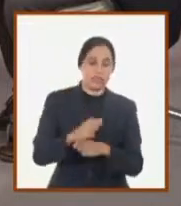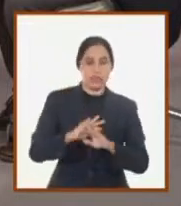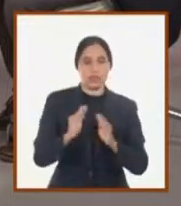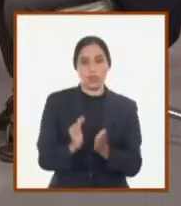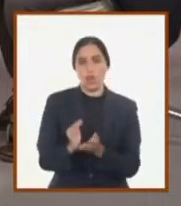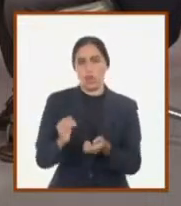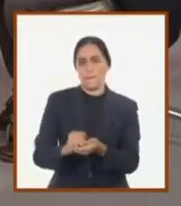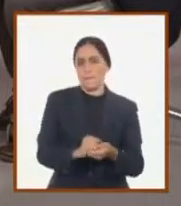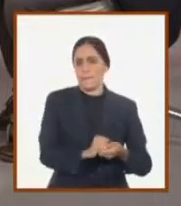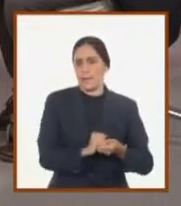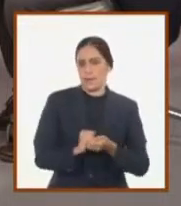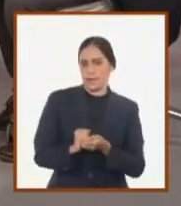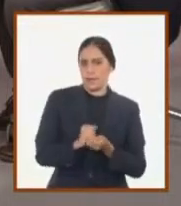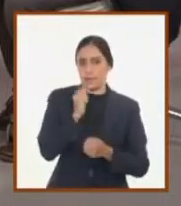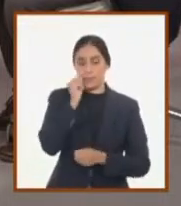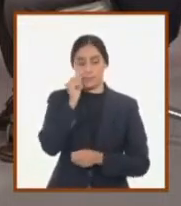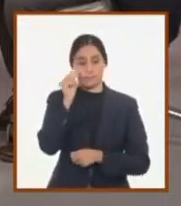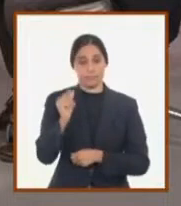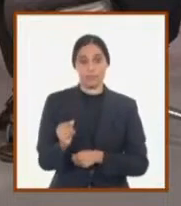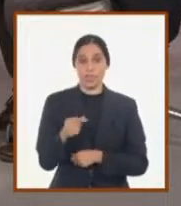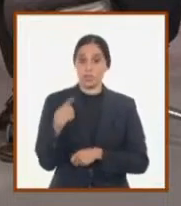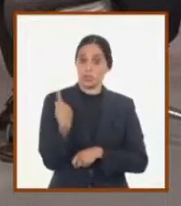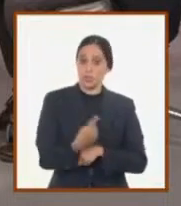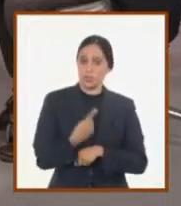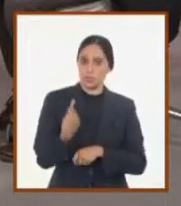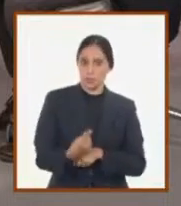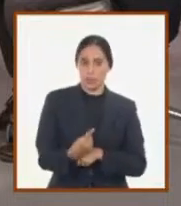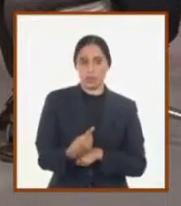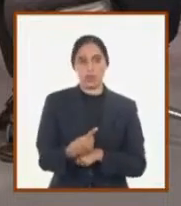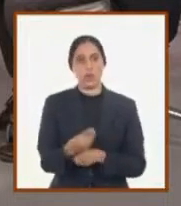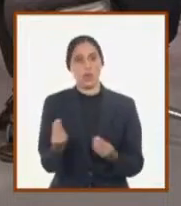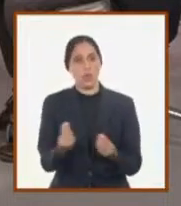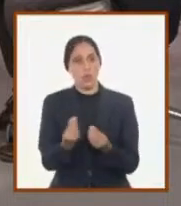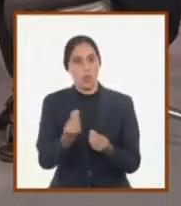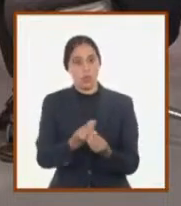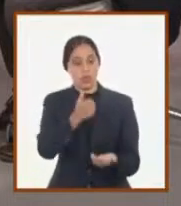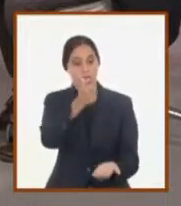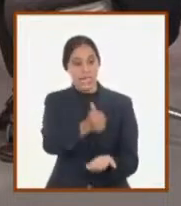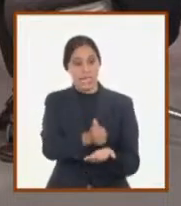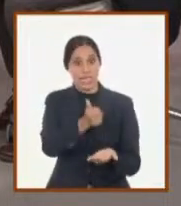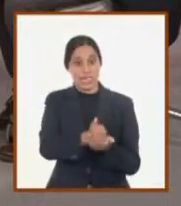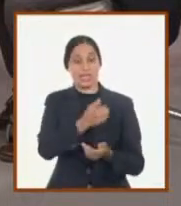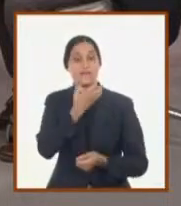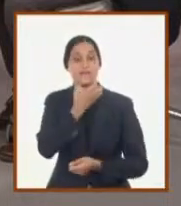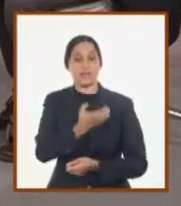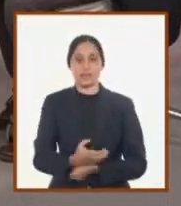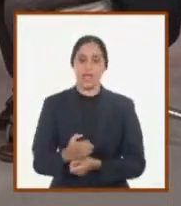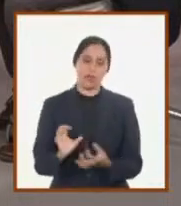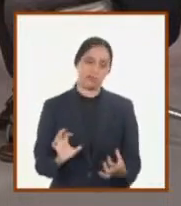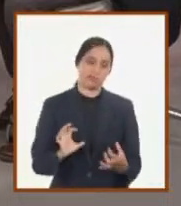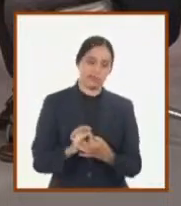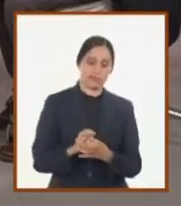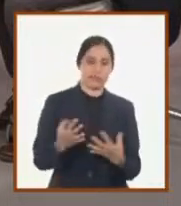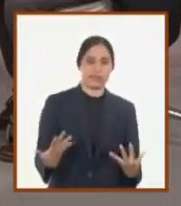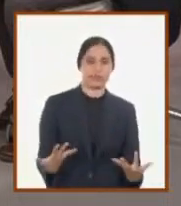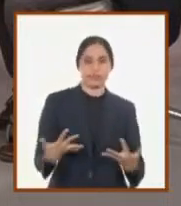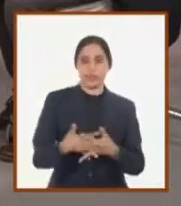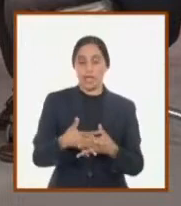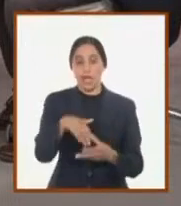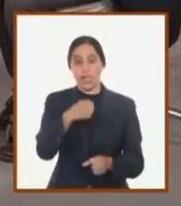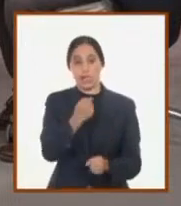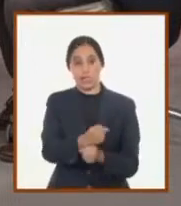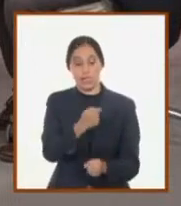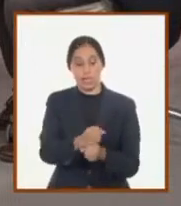alvariño y en el cual estamos nosotros y el centro Fidel Castro que es nuestro hermano una continuidad nuestro hermano de trabajo y que también